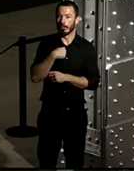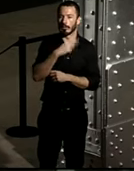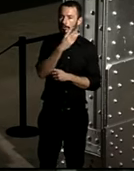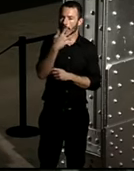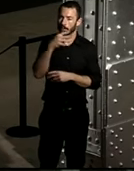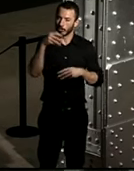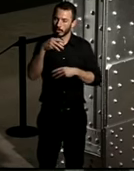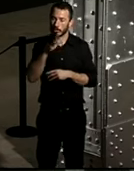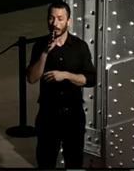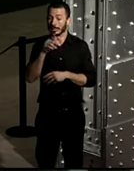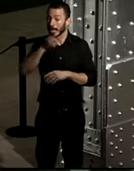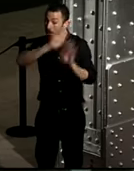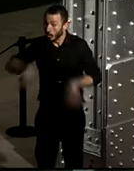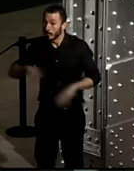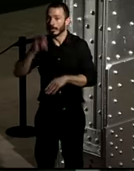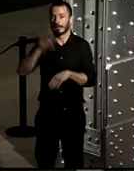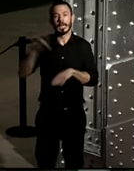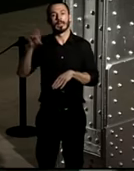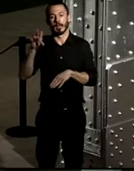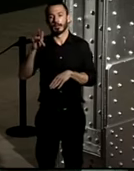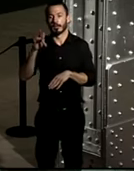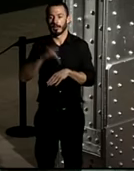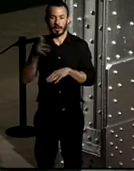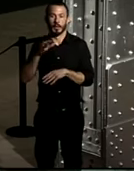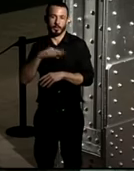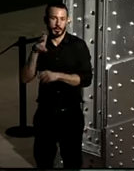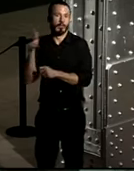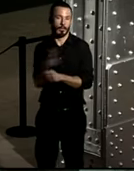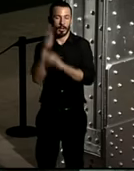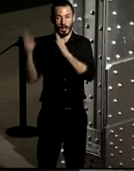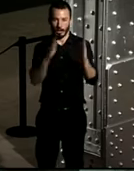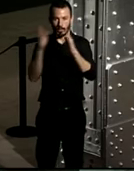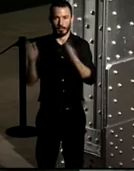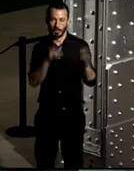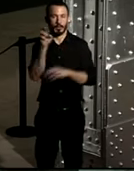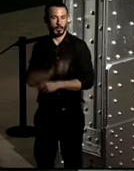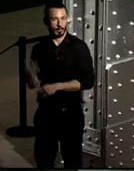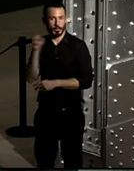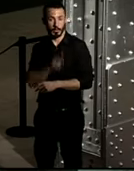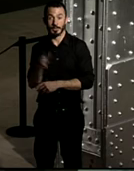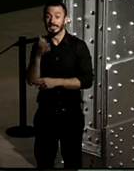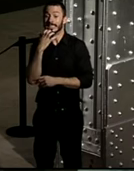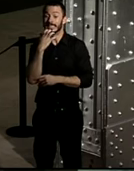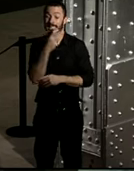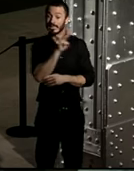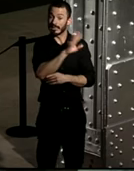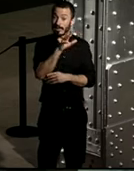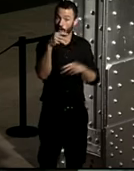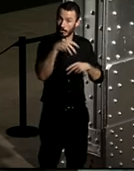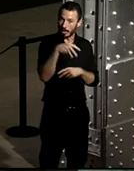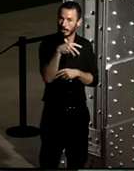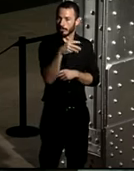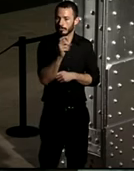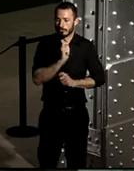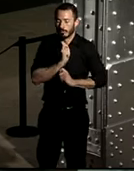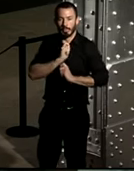última sí que la he hecho en digital y sí que en digital sí que es verdad que dice, venga, pues otra. El mismo actor te pide otra, en negativo nunca se la darías, aquí dices, a mí qué más me